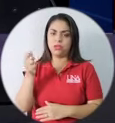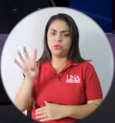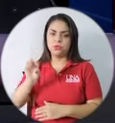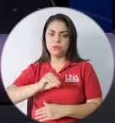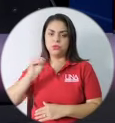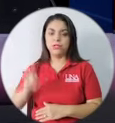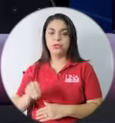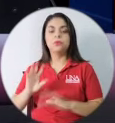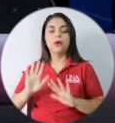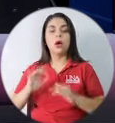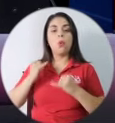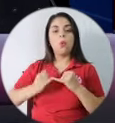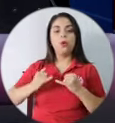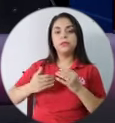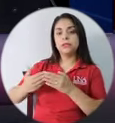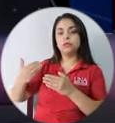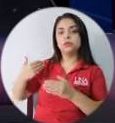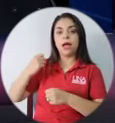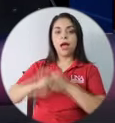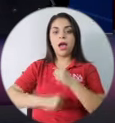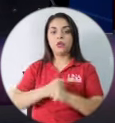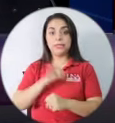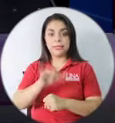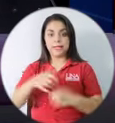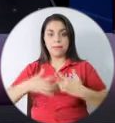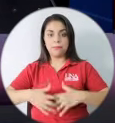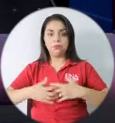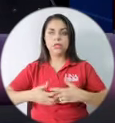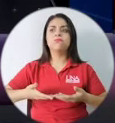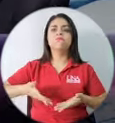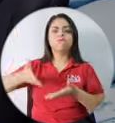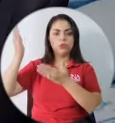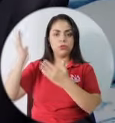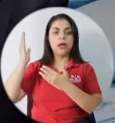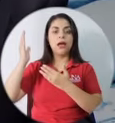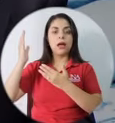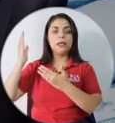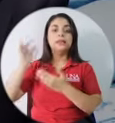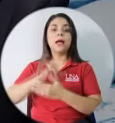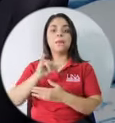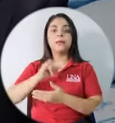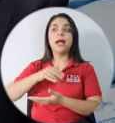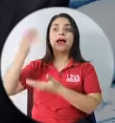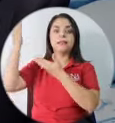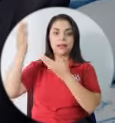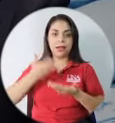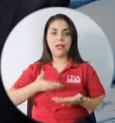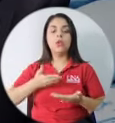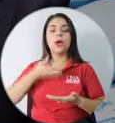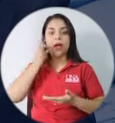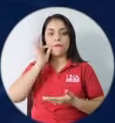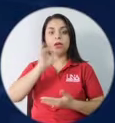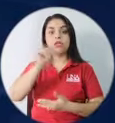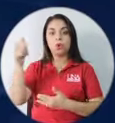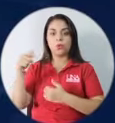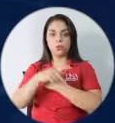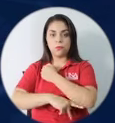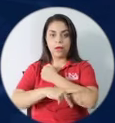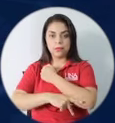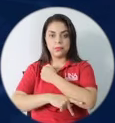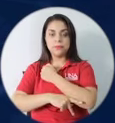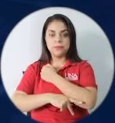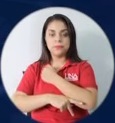sea, en los últimos años, esta industria ha importado café de otros países. Eso me sorprendió cuando lo